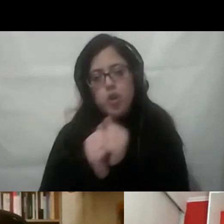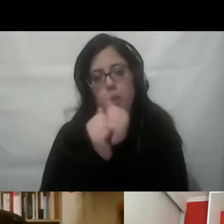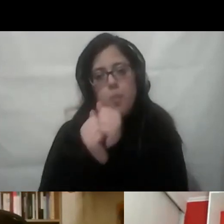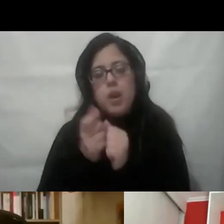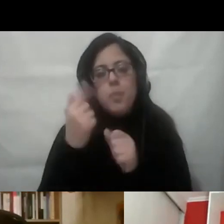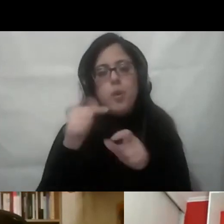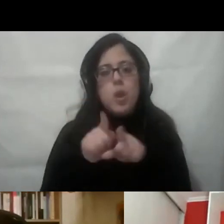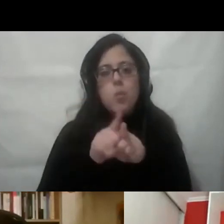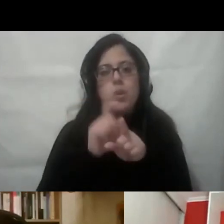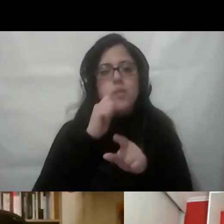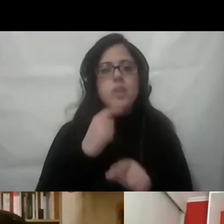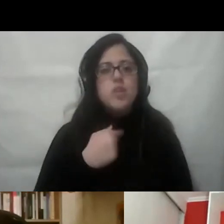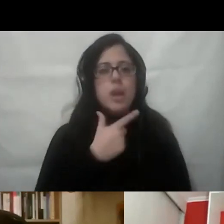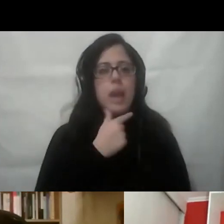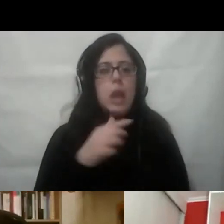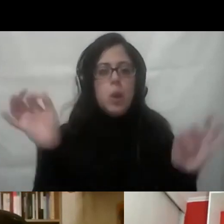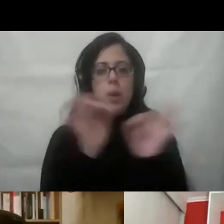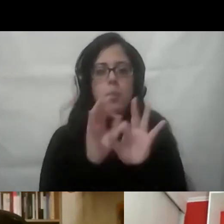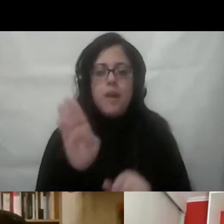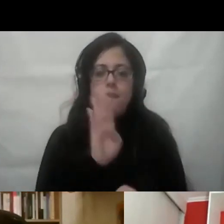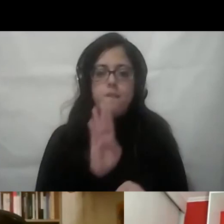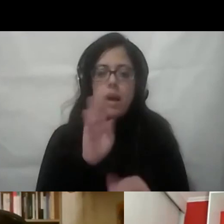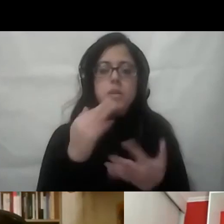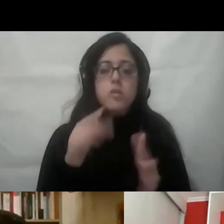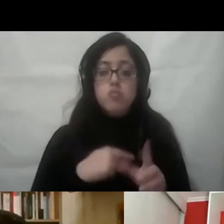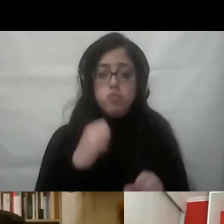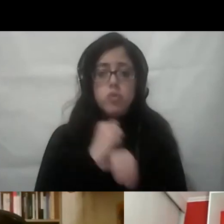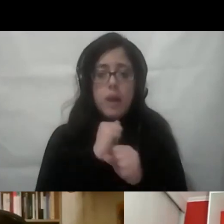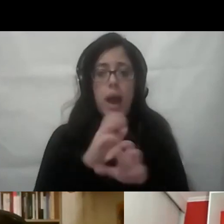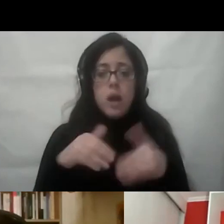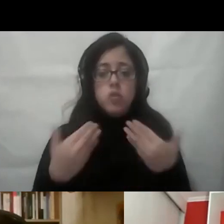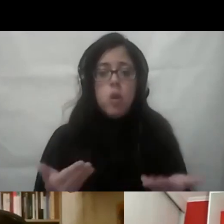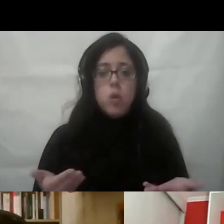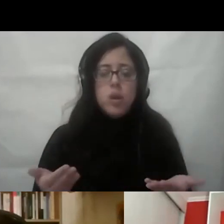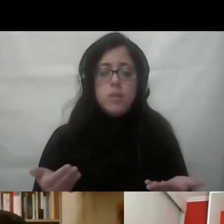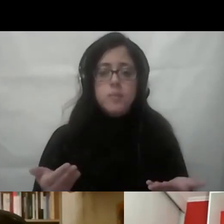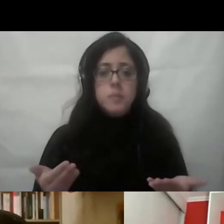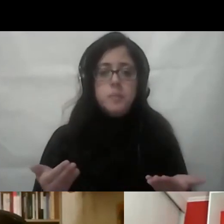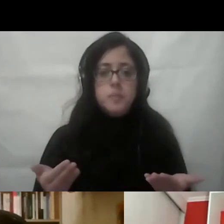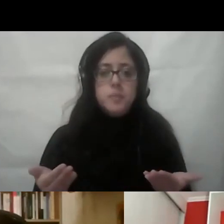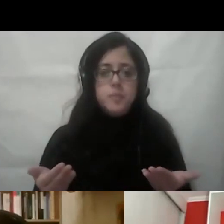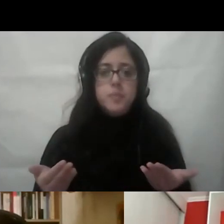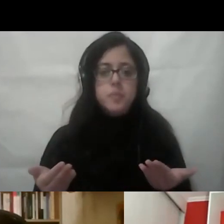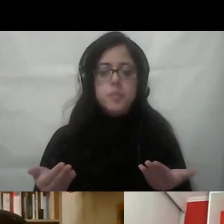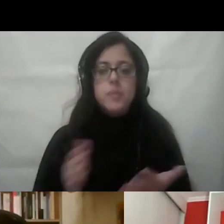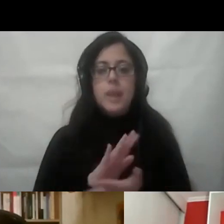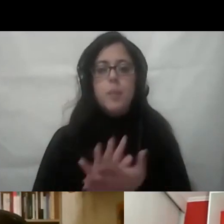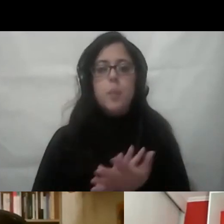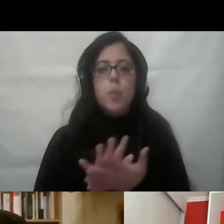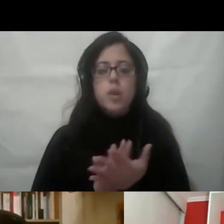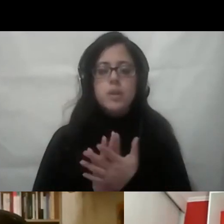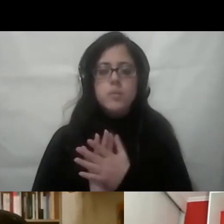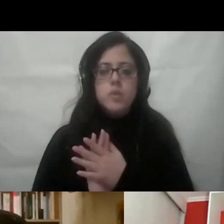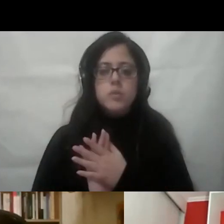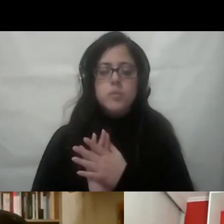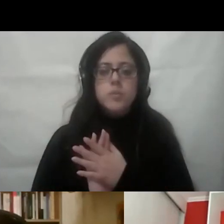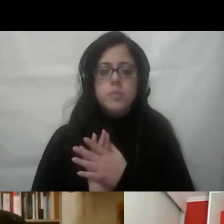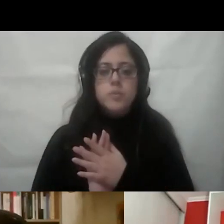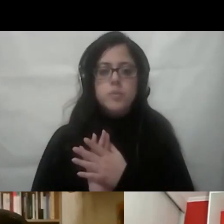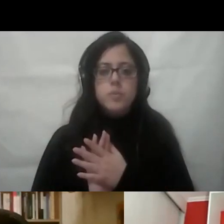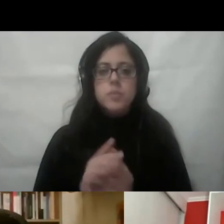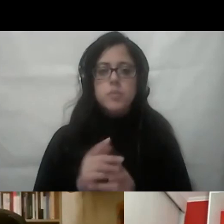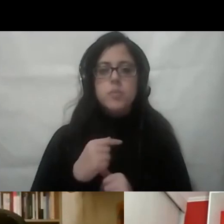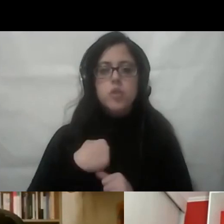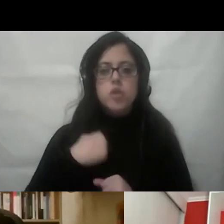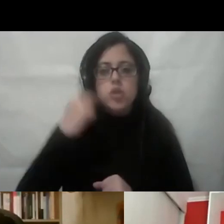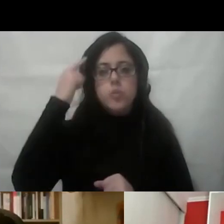a básica. Yo estoy trabajando en educación básica en este momento y por ejemplo, pienso que